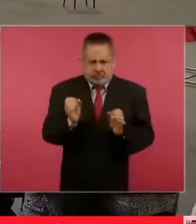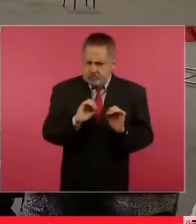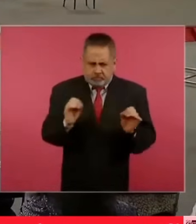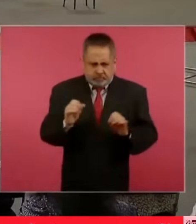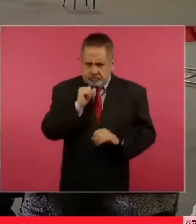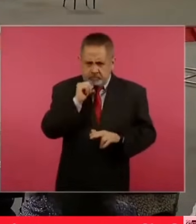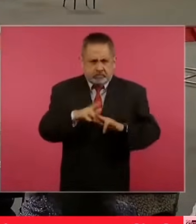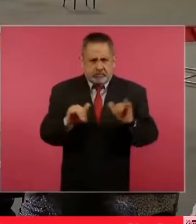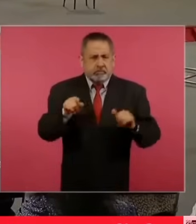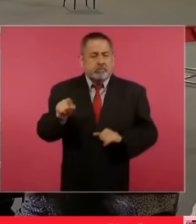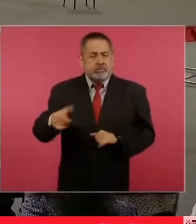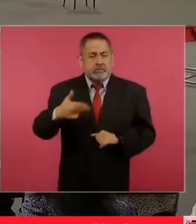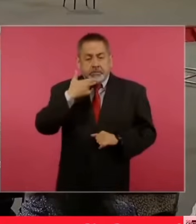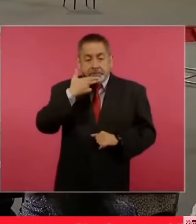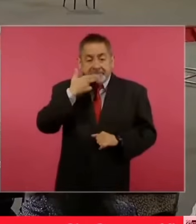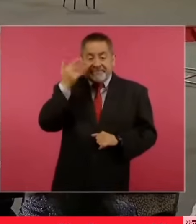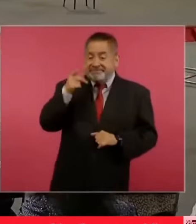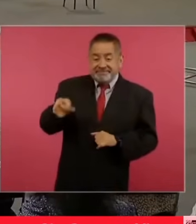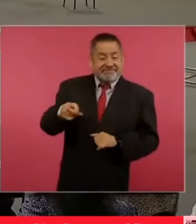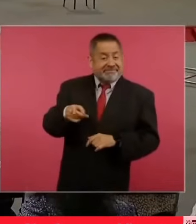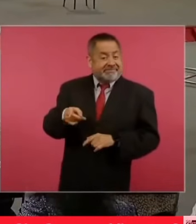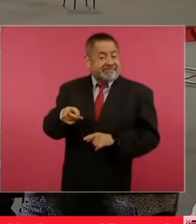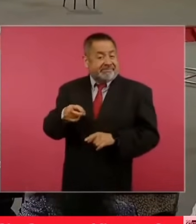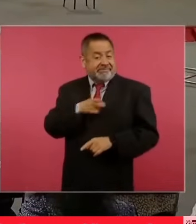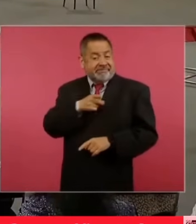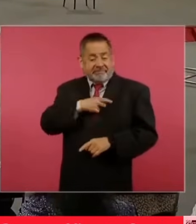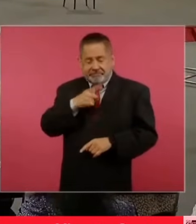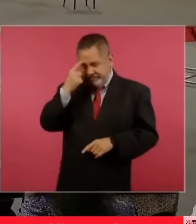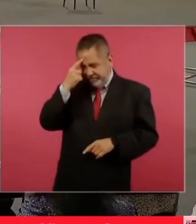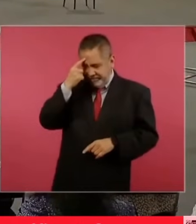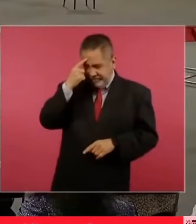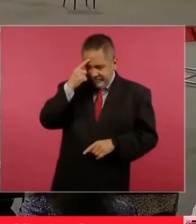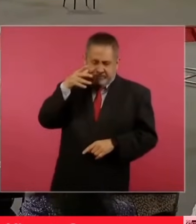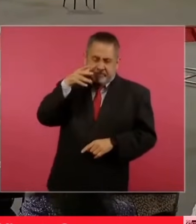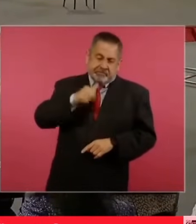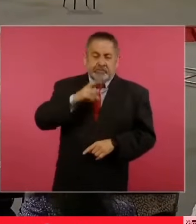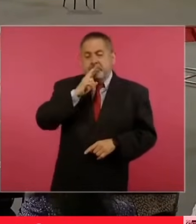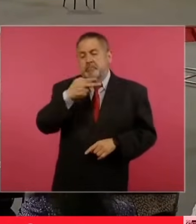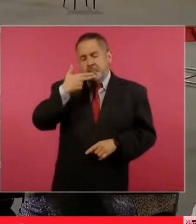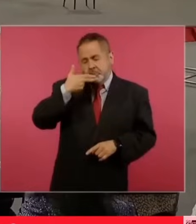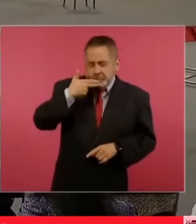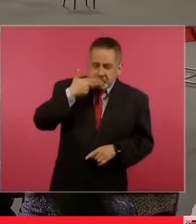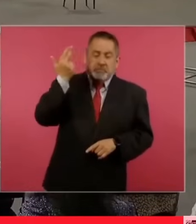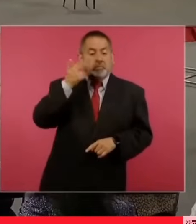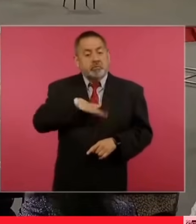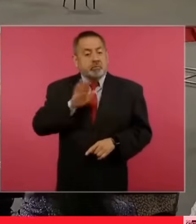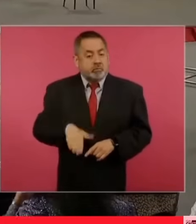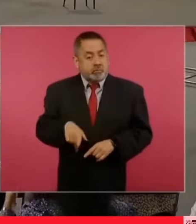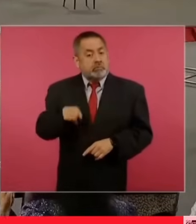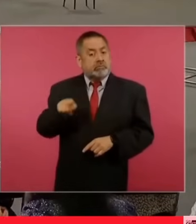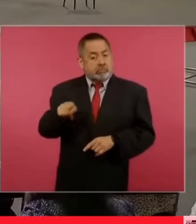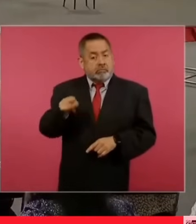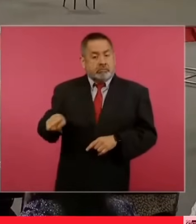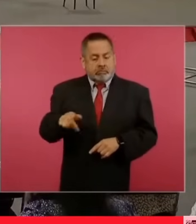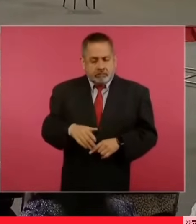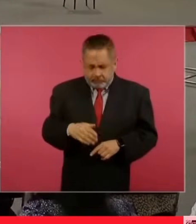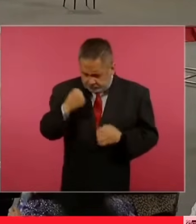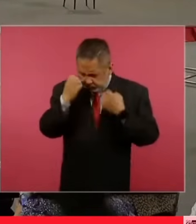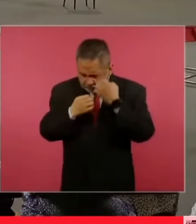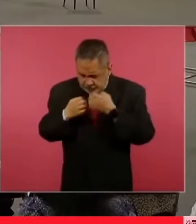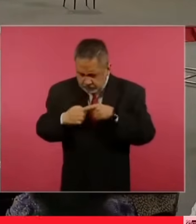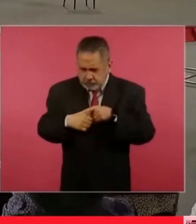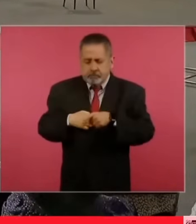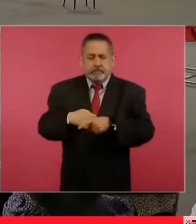Márquez, porque él se quitó la vida voluntariamente, se suicidó. Entonces, al verificarse que este